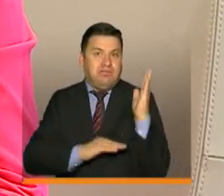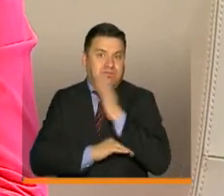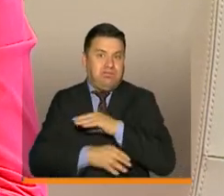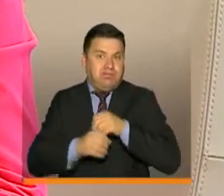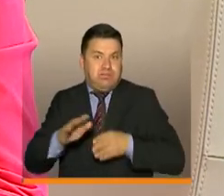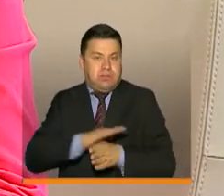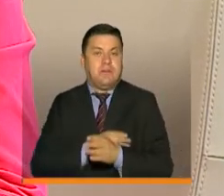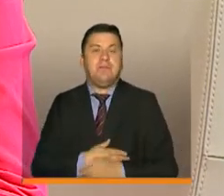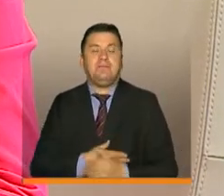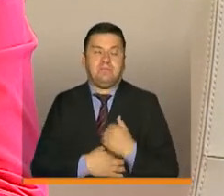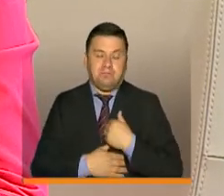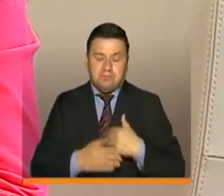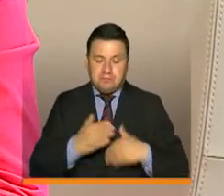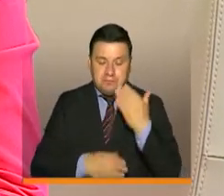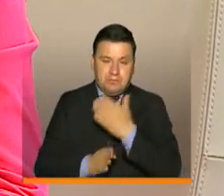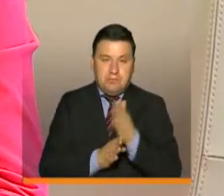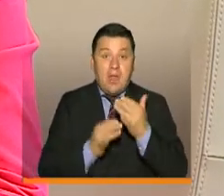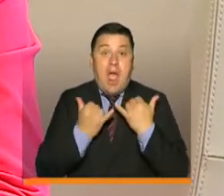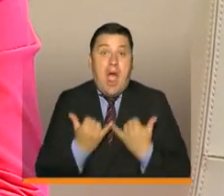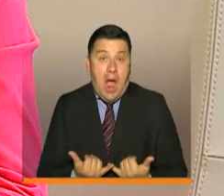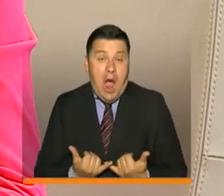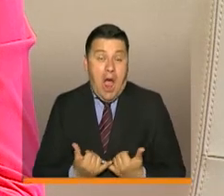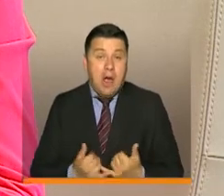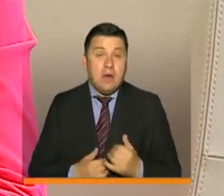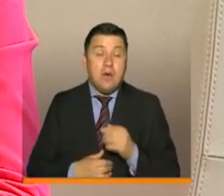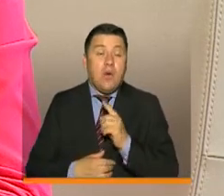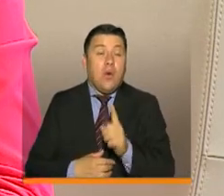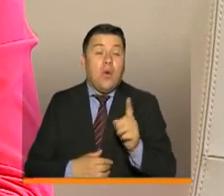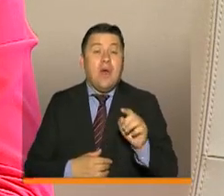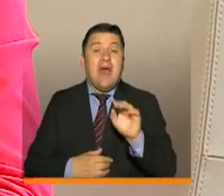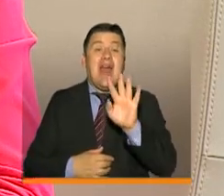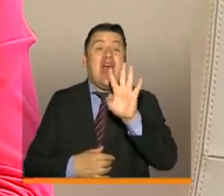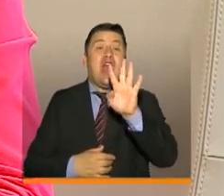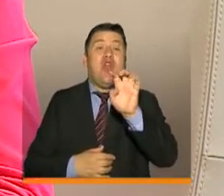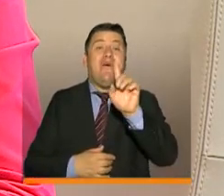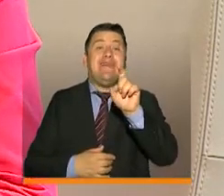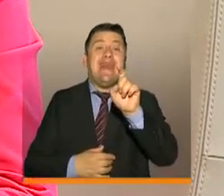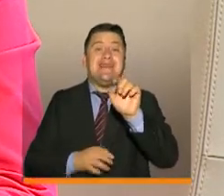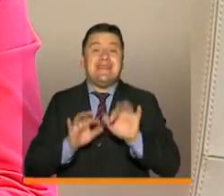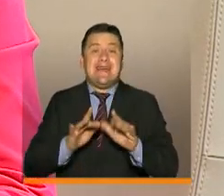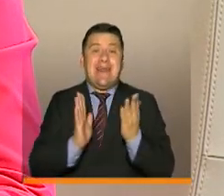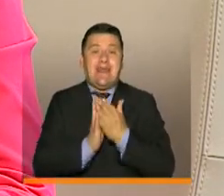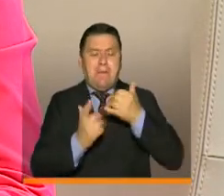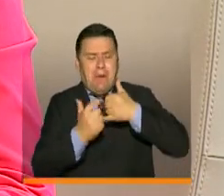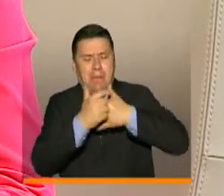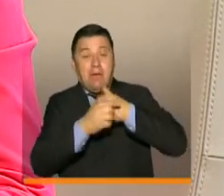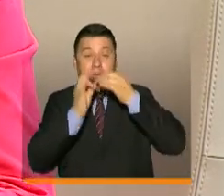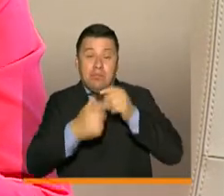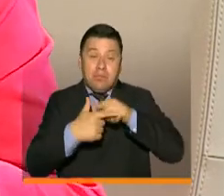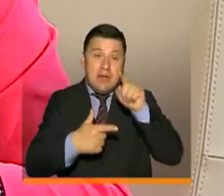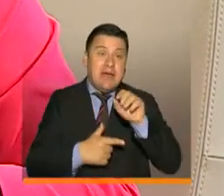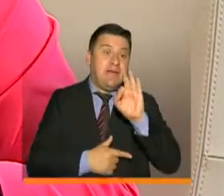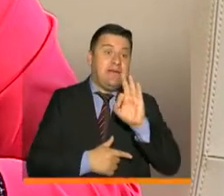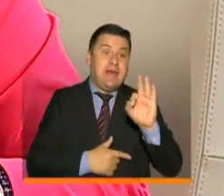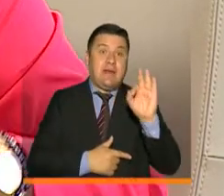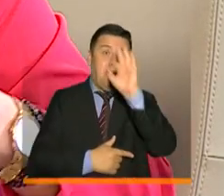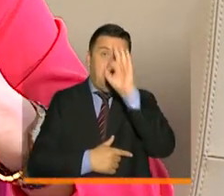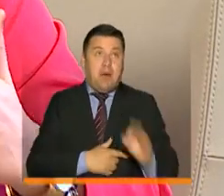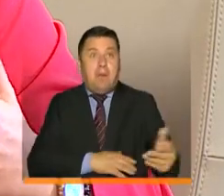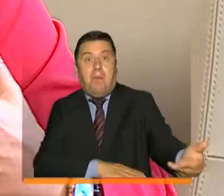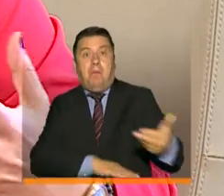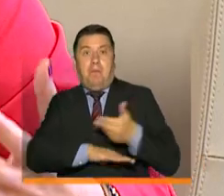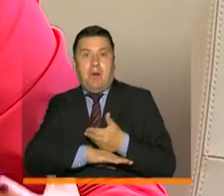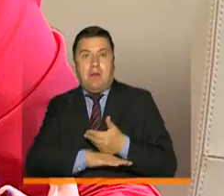académica. Les puedo contar, presidente, que al momento de las 96 secretarías de educación hay un 33% que ya nos presentó